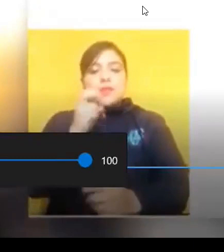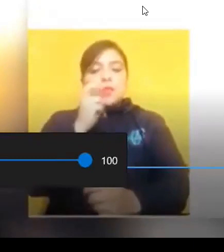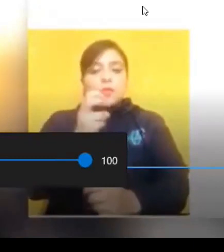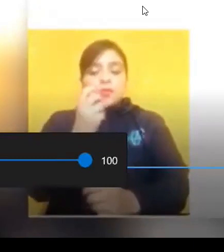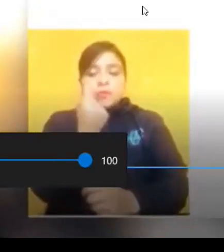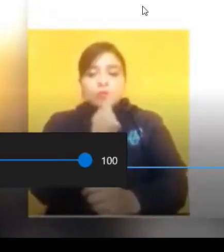Eres única,